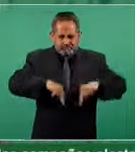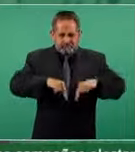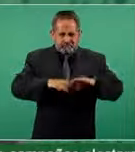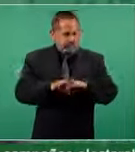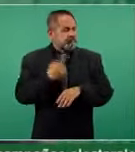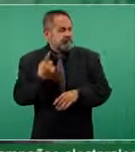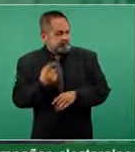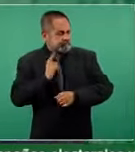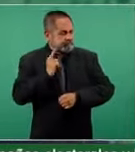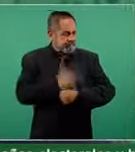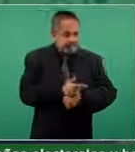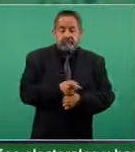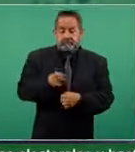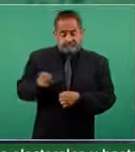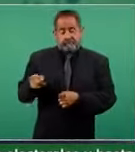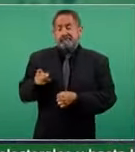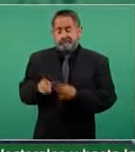se